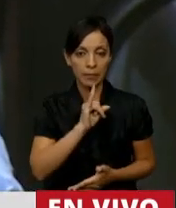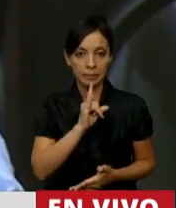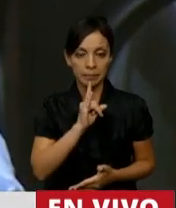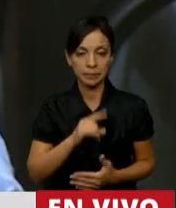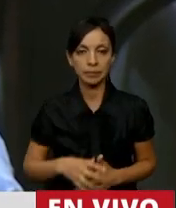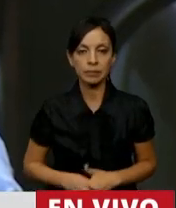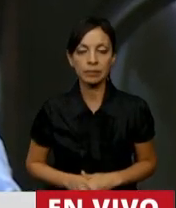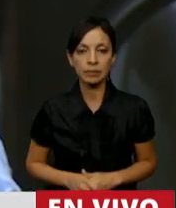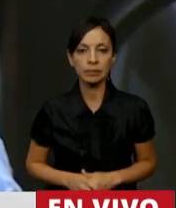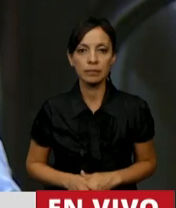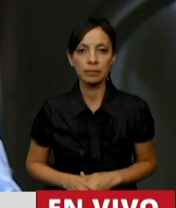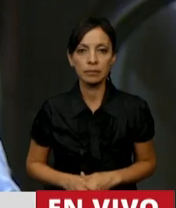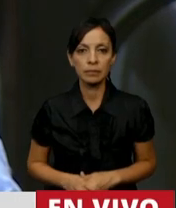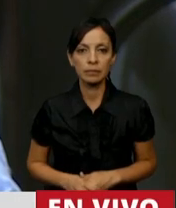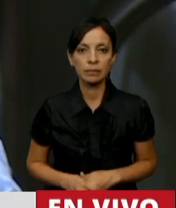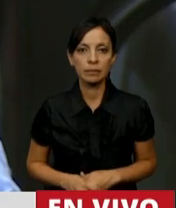y trayendo